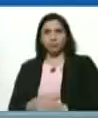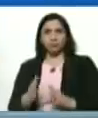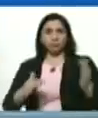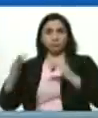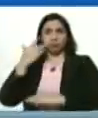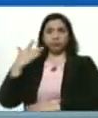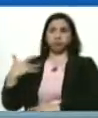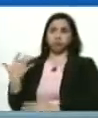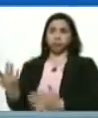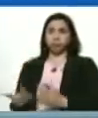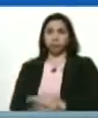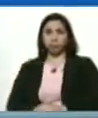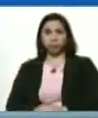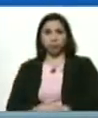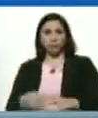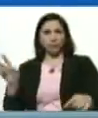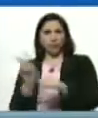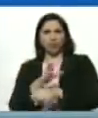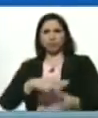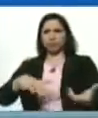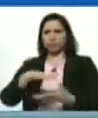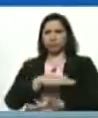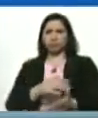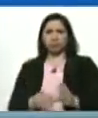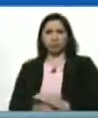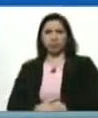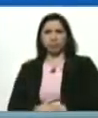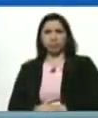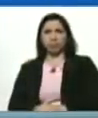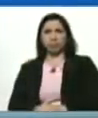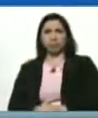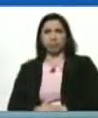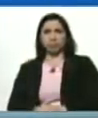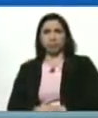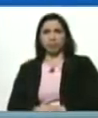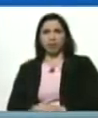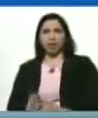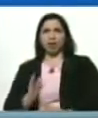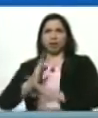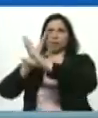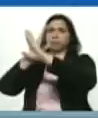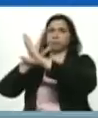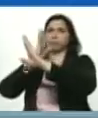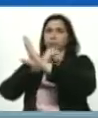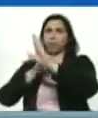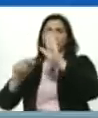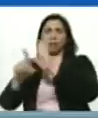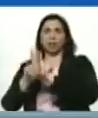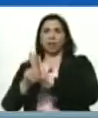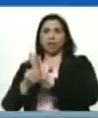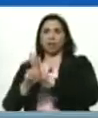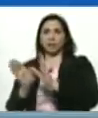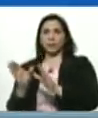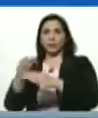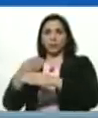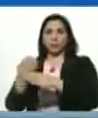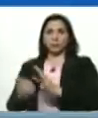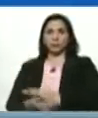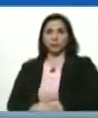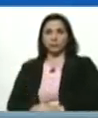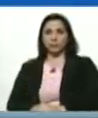machista violenta agresiva de sanciones ilegales coercitivas